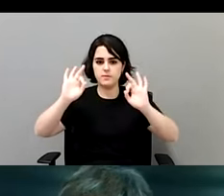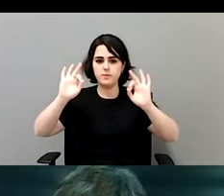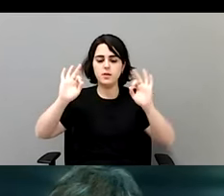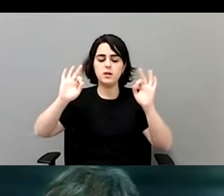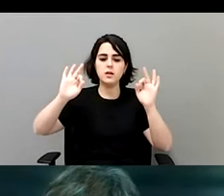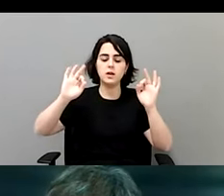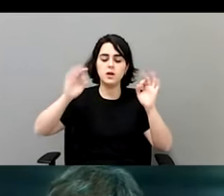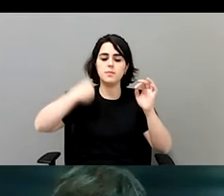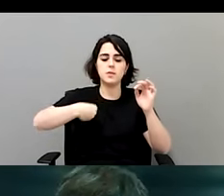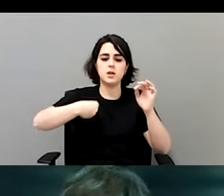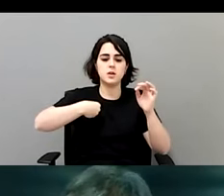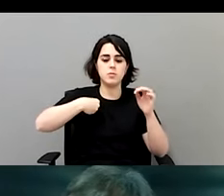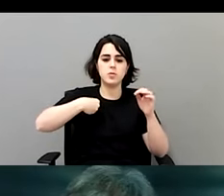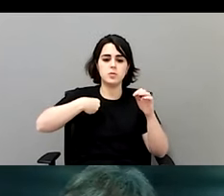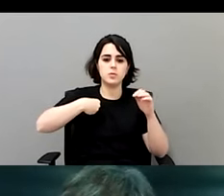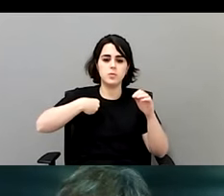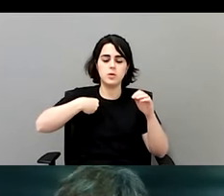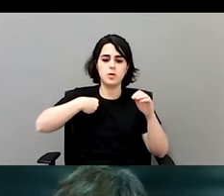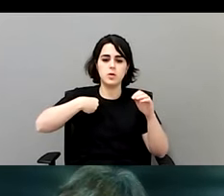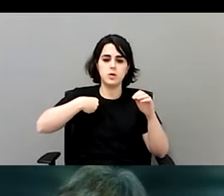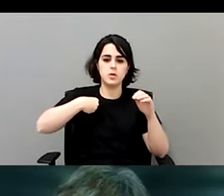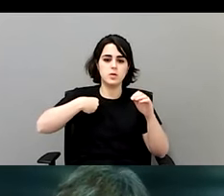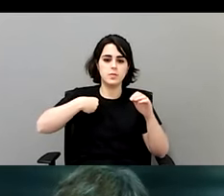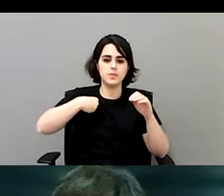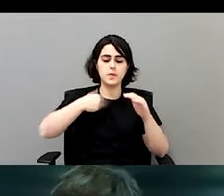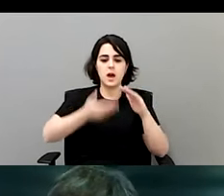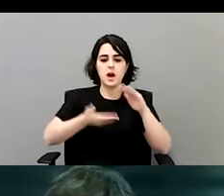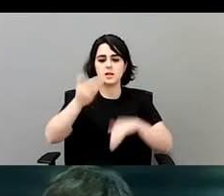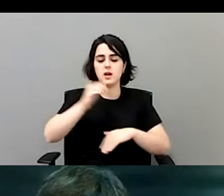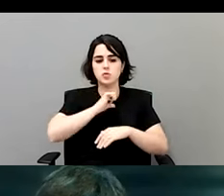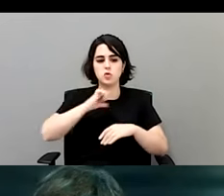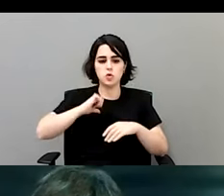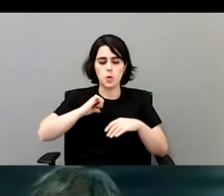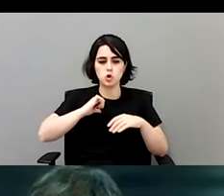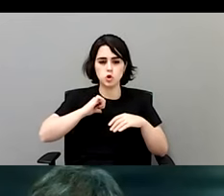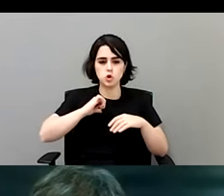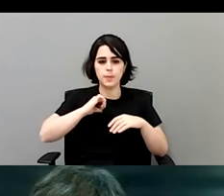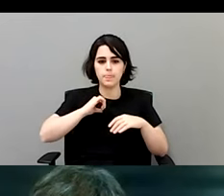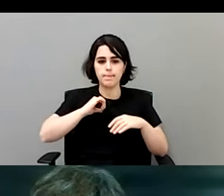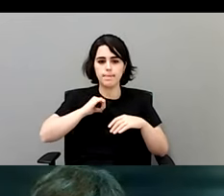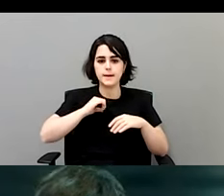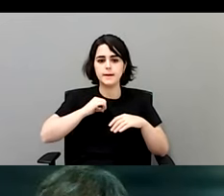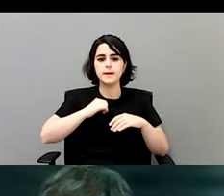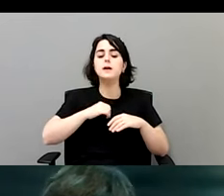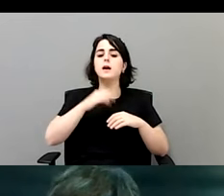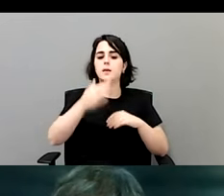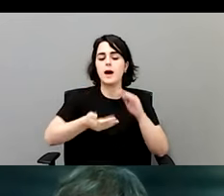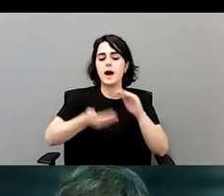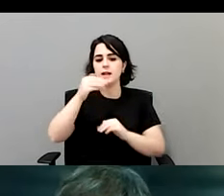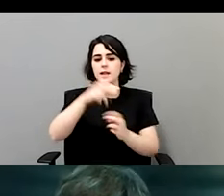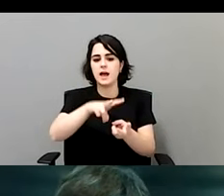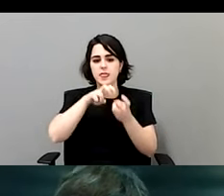en autónomos, el alta en Hacienda como trabajadora autónoma y,